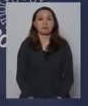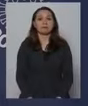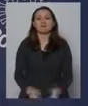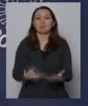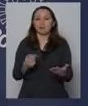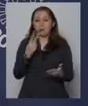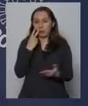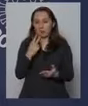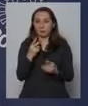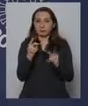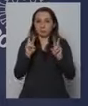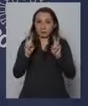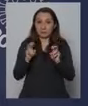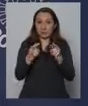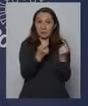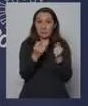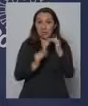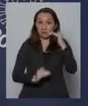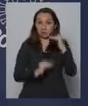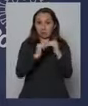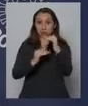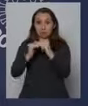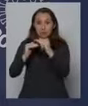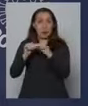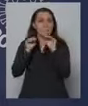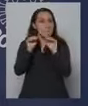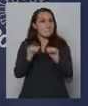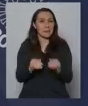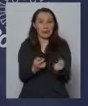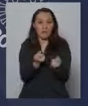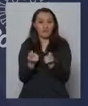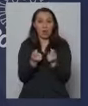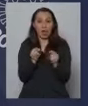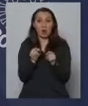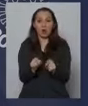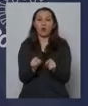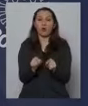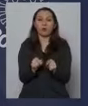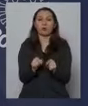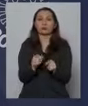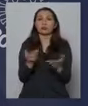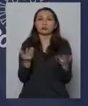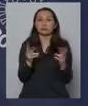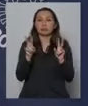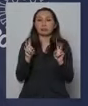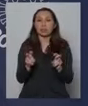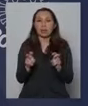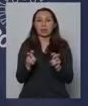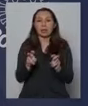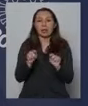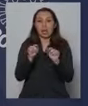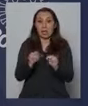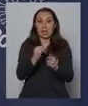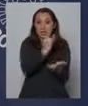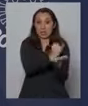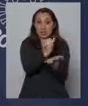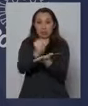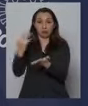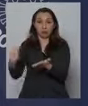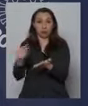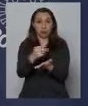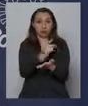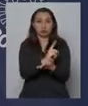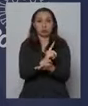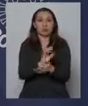los precios que hemos fijado son los mismos precios a los cuales estas instituciones